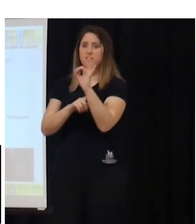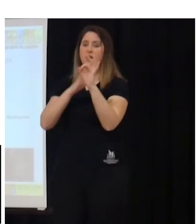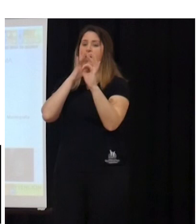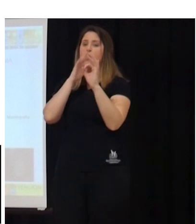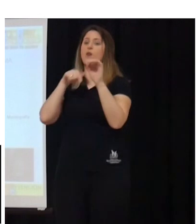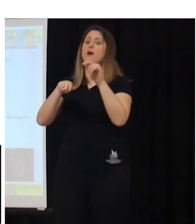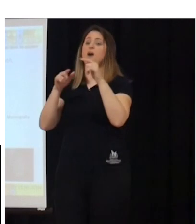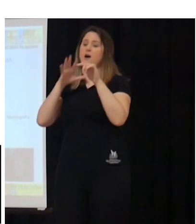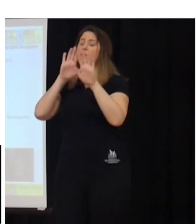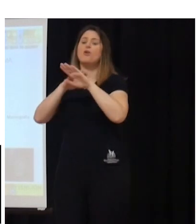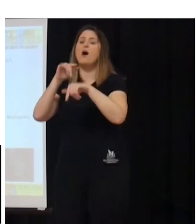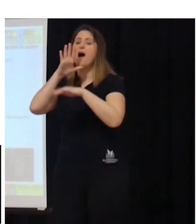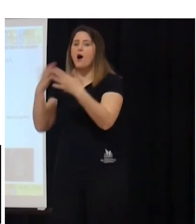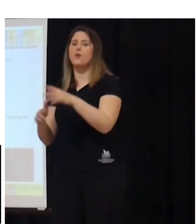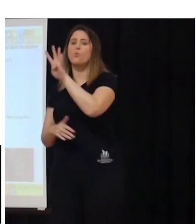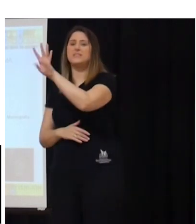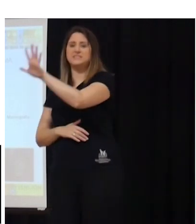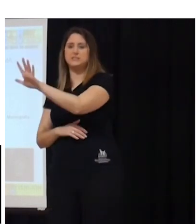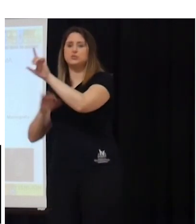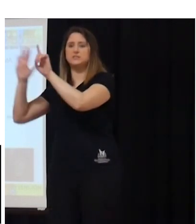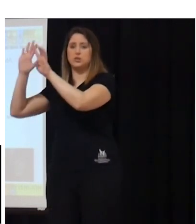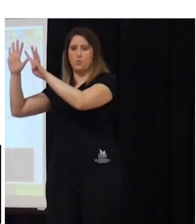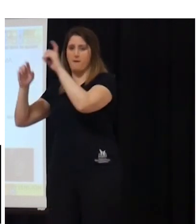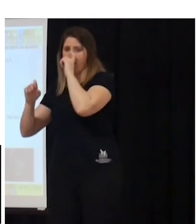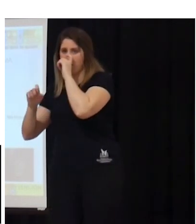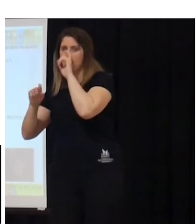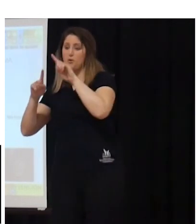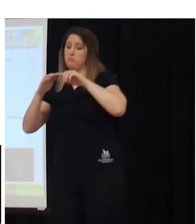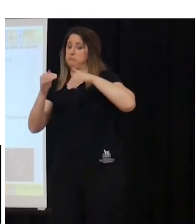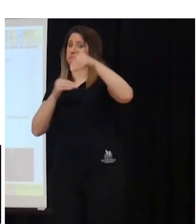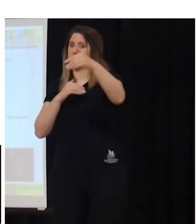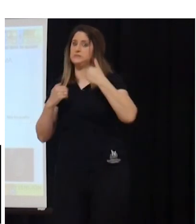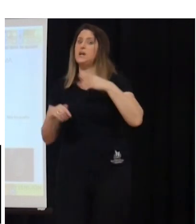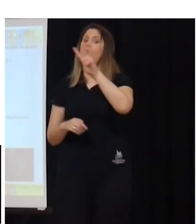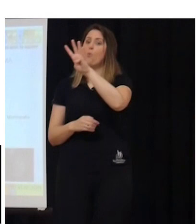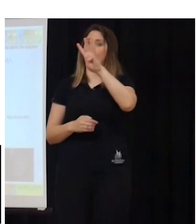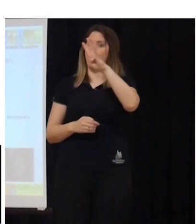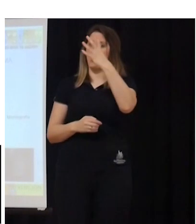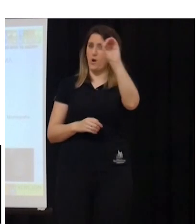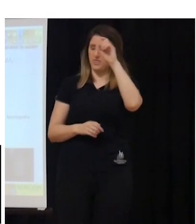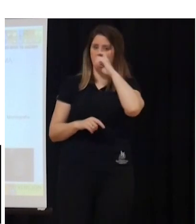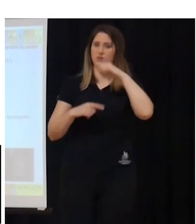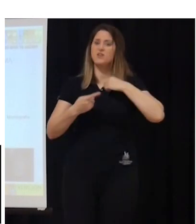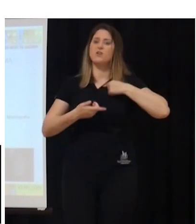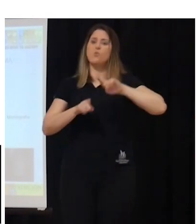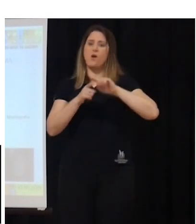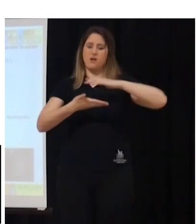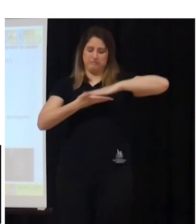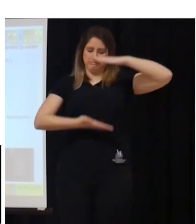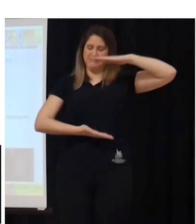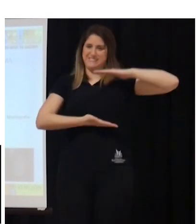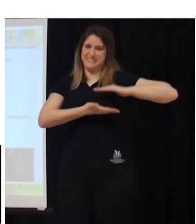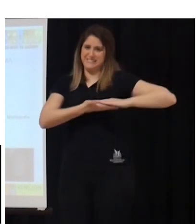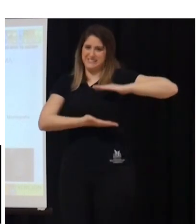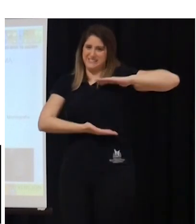entre 45 y 69 años, que se va a realizar con una mamografía, que es una especie de placa que